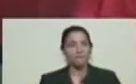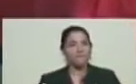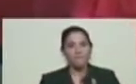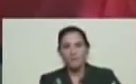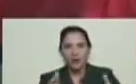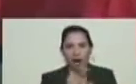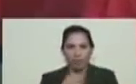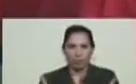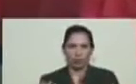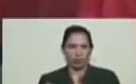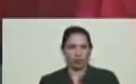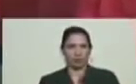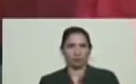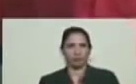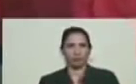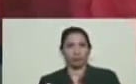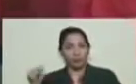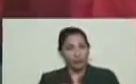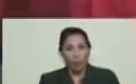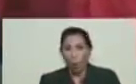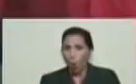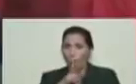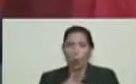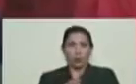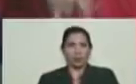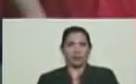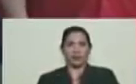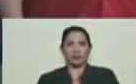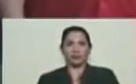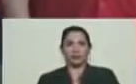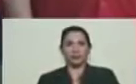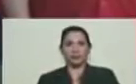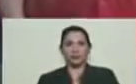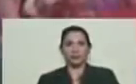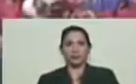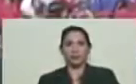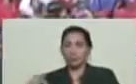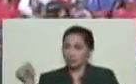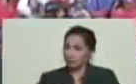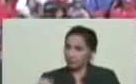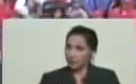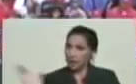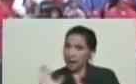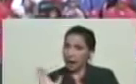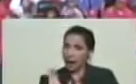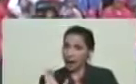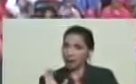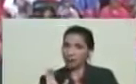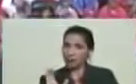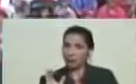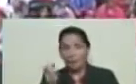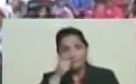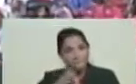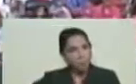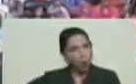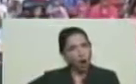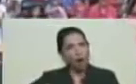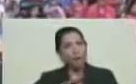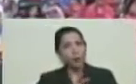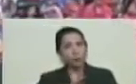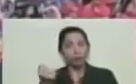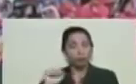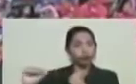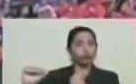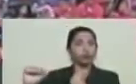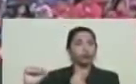democrática. Por eso es un acto de terrorista que desde aquí, desde Caracas, el pueblo está condenando.